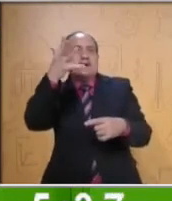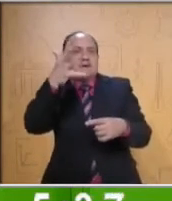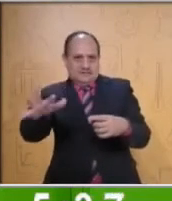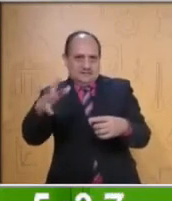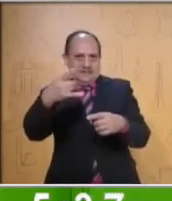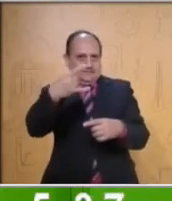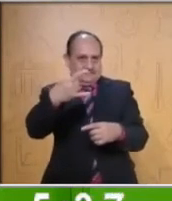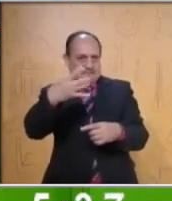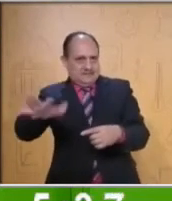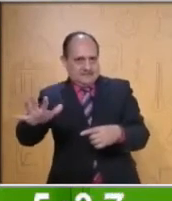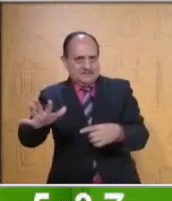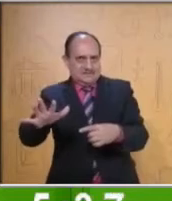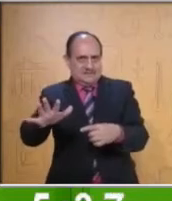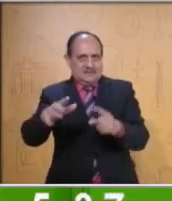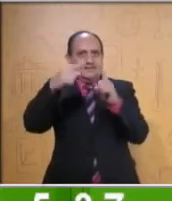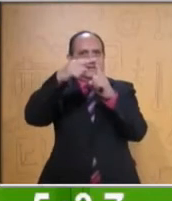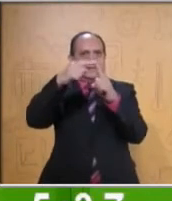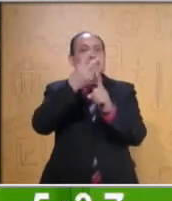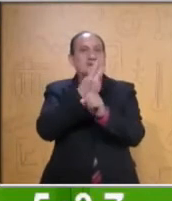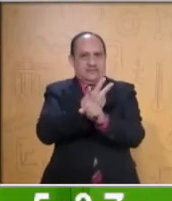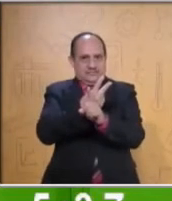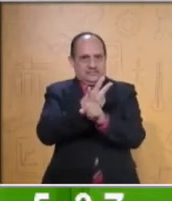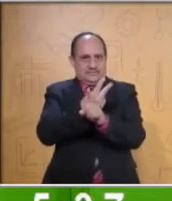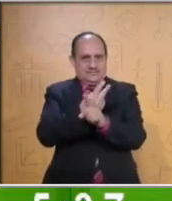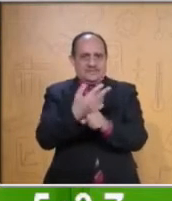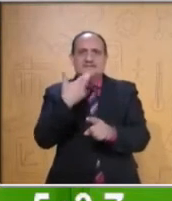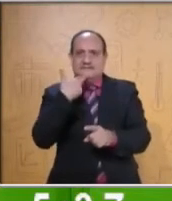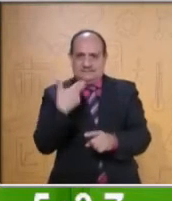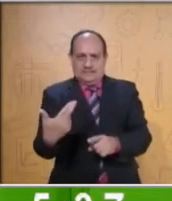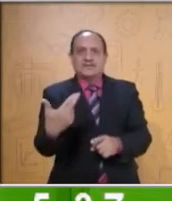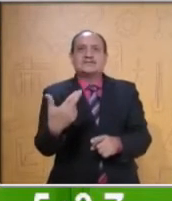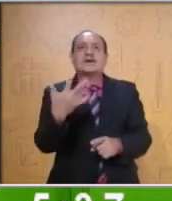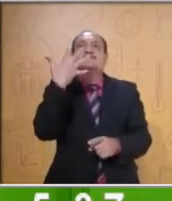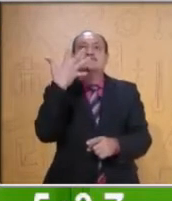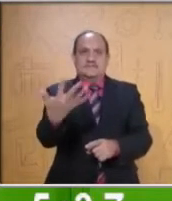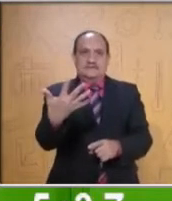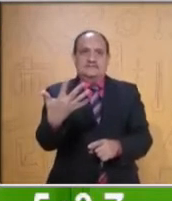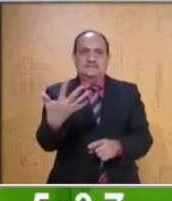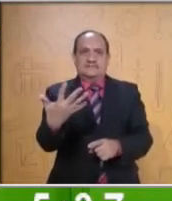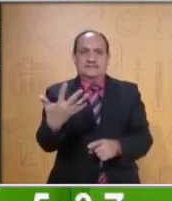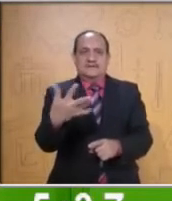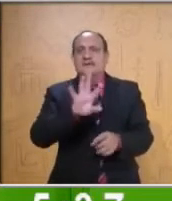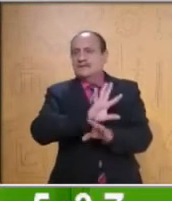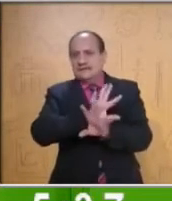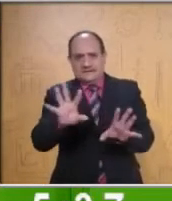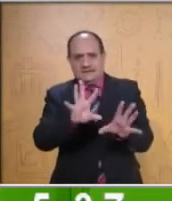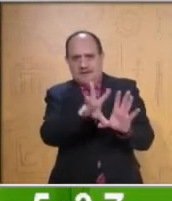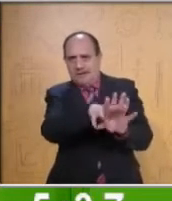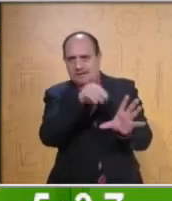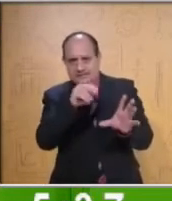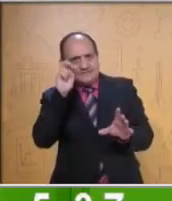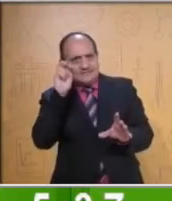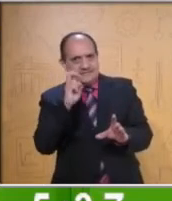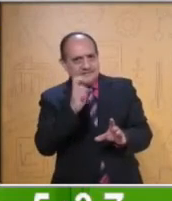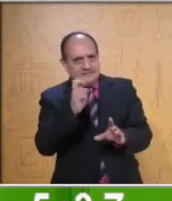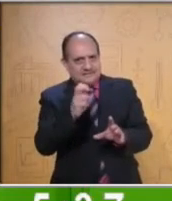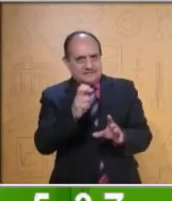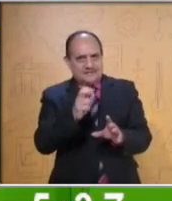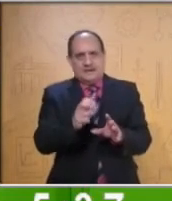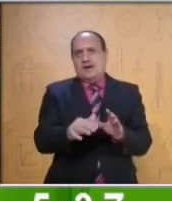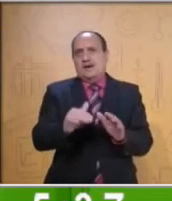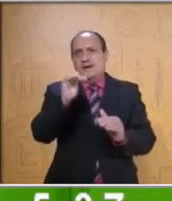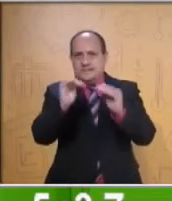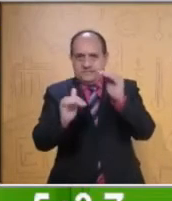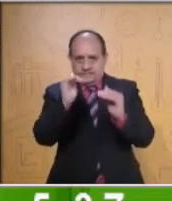entre 2 me va a dar como resultado 5. De esta manera obtengo yo la mediana.